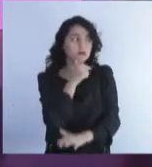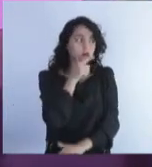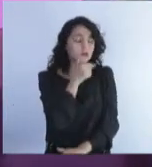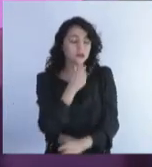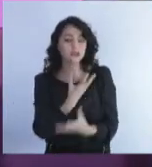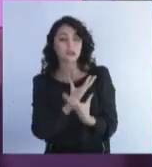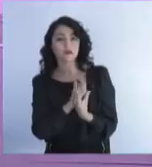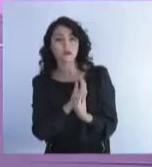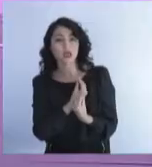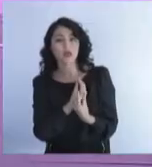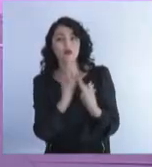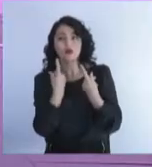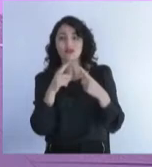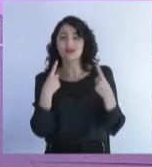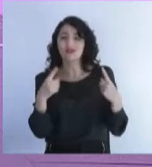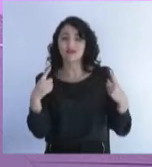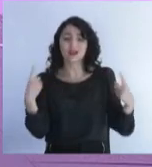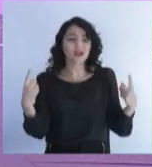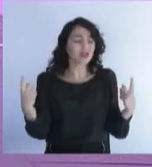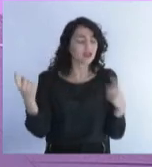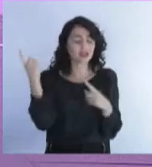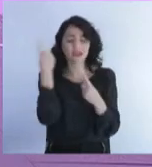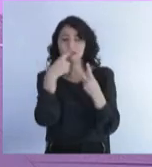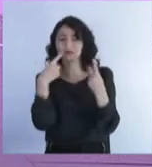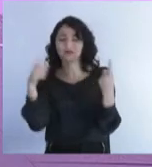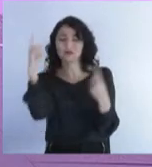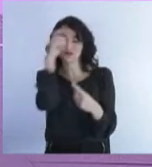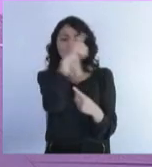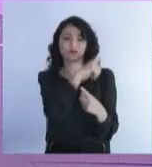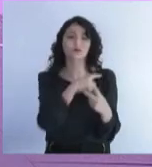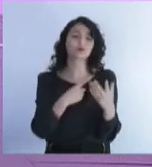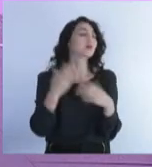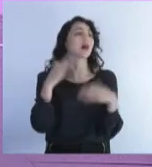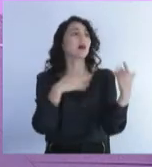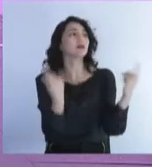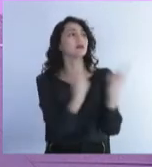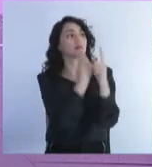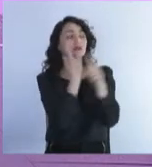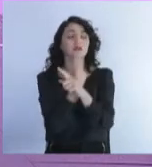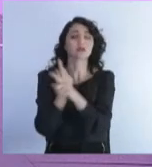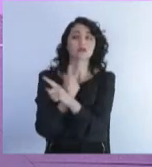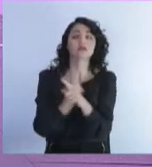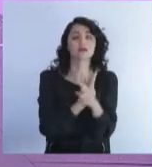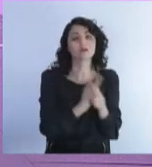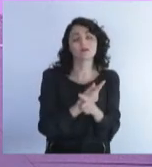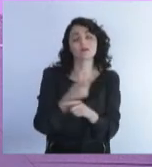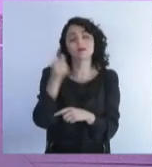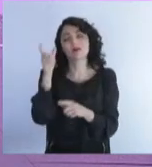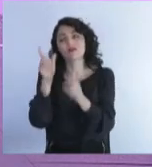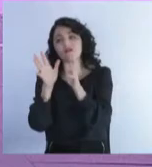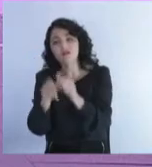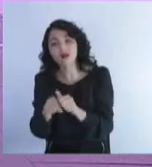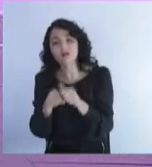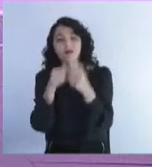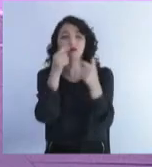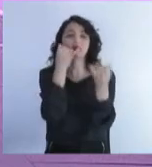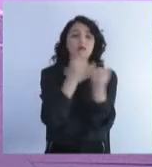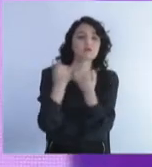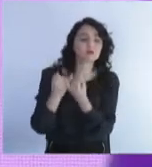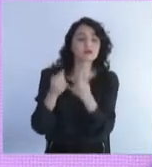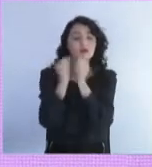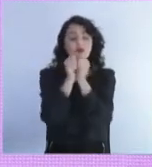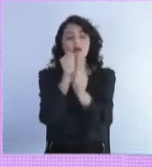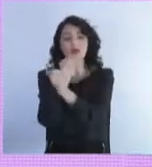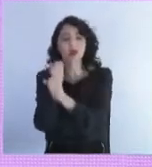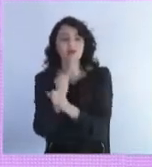miedo y las complejidades de esta situación que todos comentamos cuando conversamos con nuestros seres queridos, con la gente que nos acompaña en el trabajo a